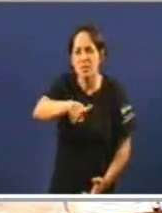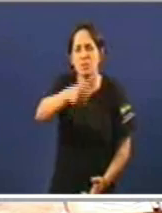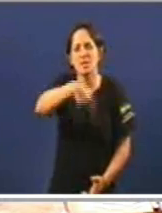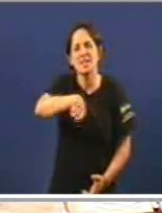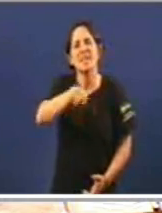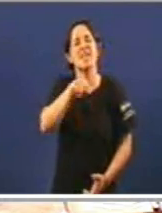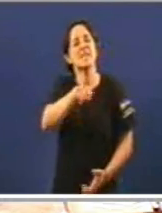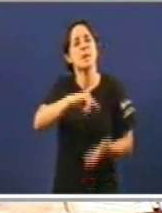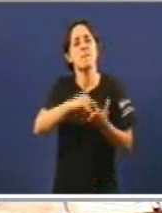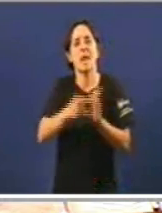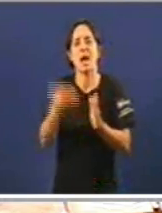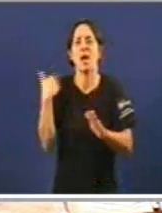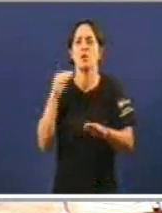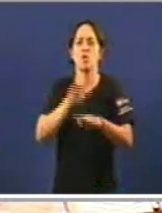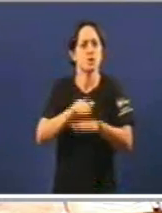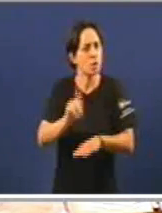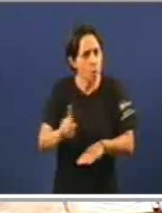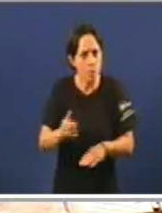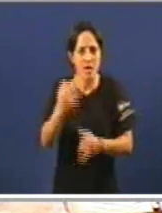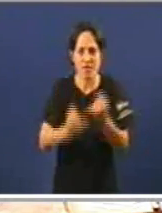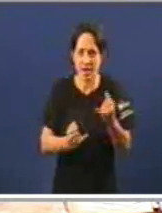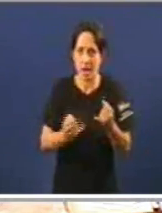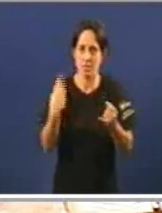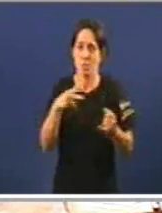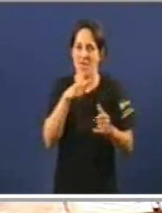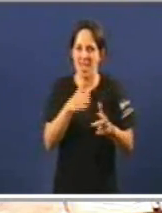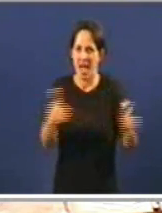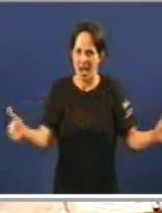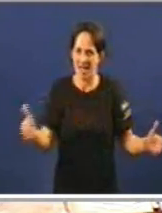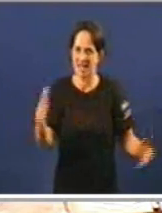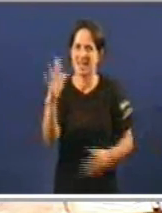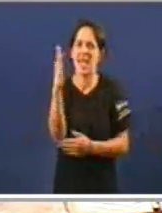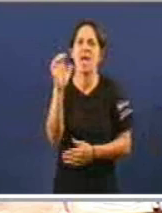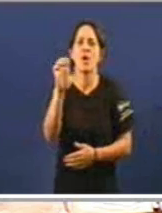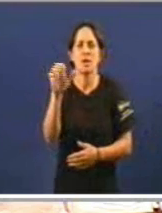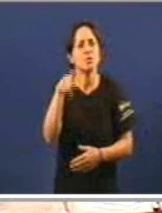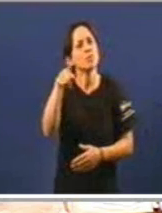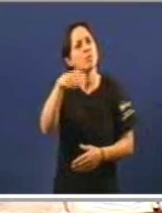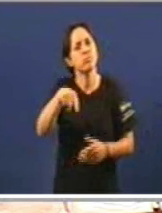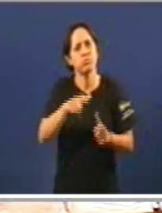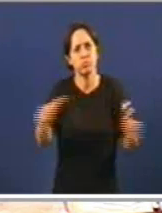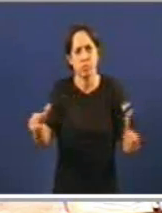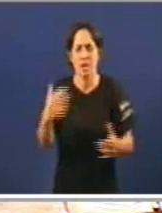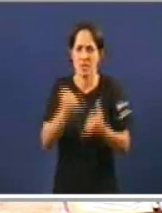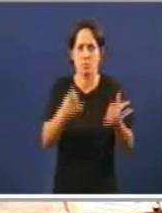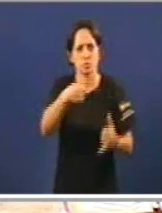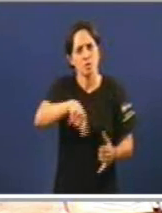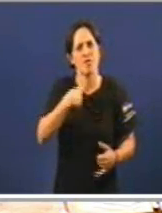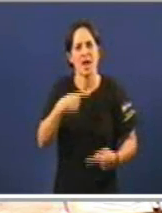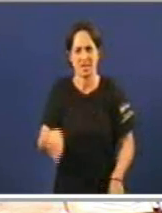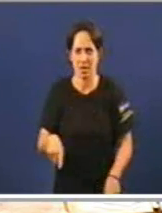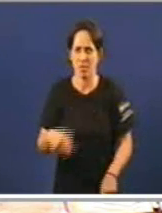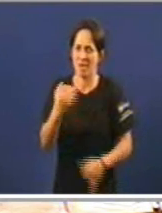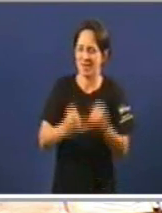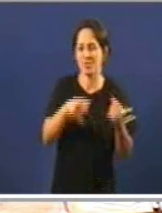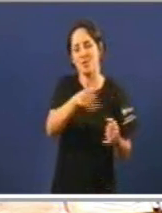non se cumpriu e se duplicaron as hectáreas de eucalipto, vostedes son os fracasados. E resulta que agora queren nos colar que